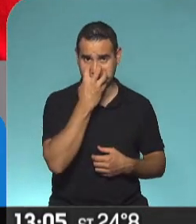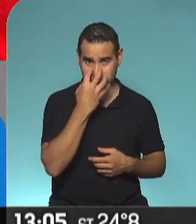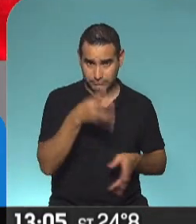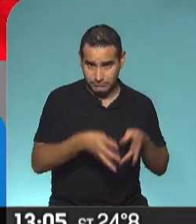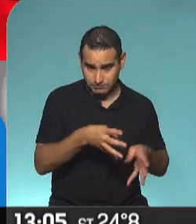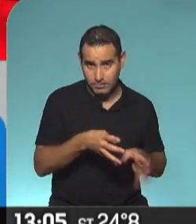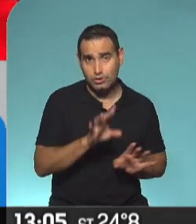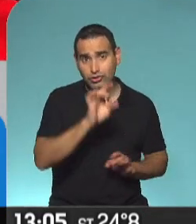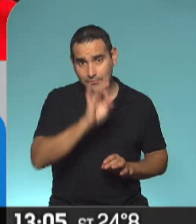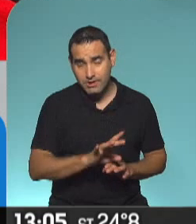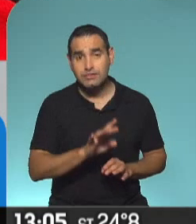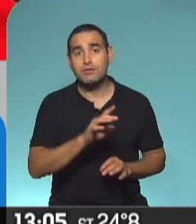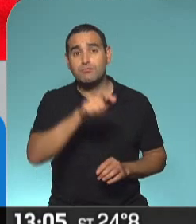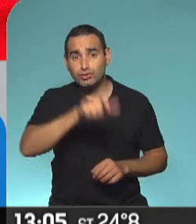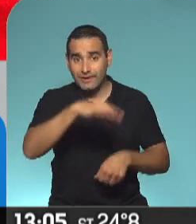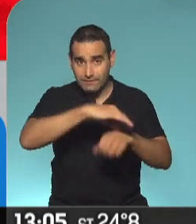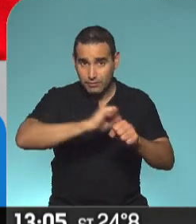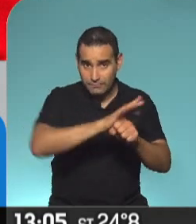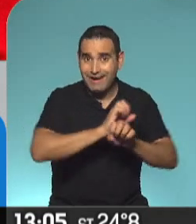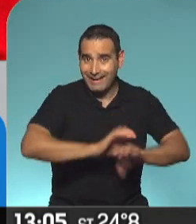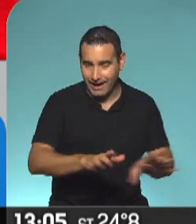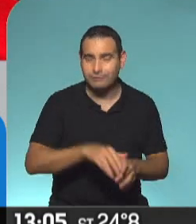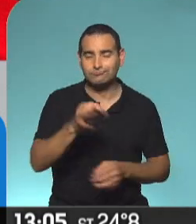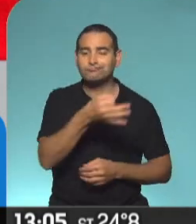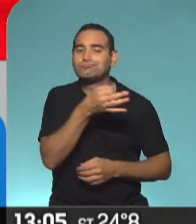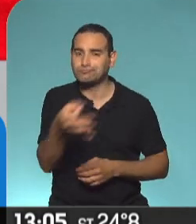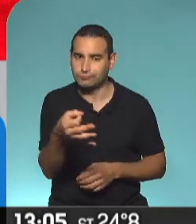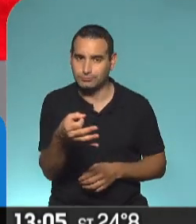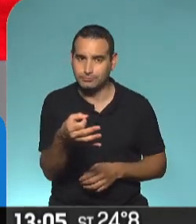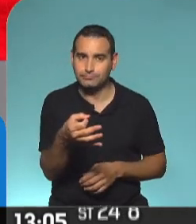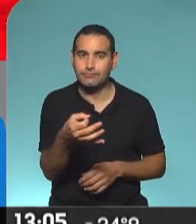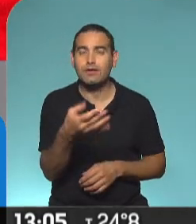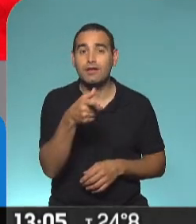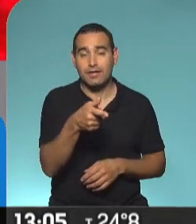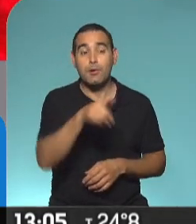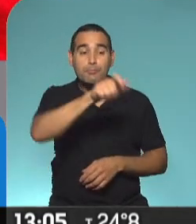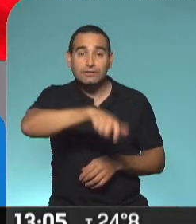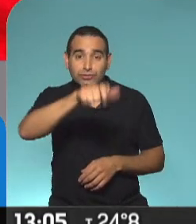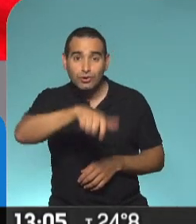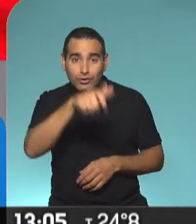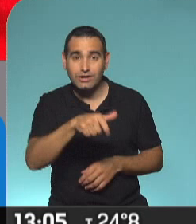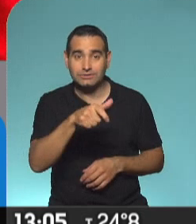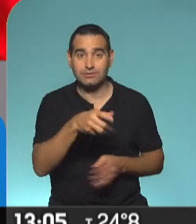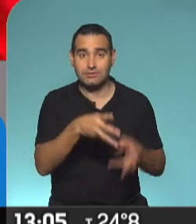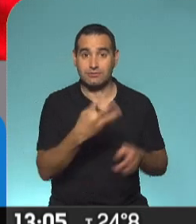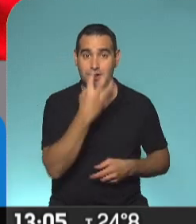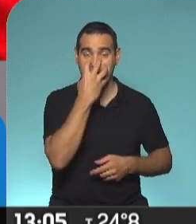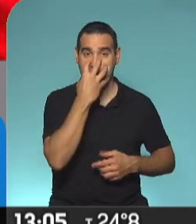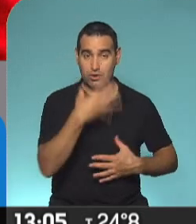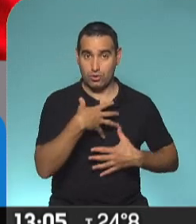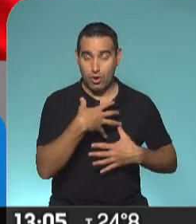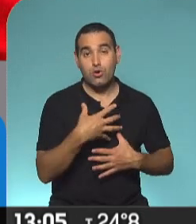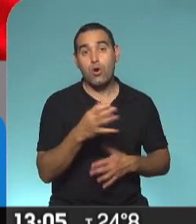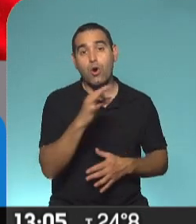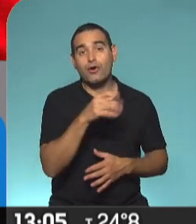aquellos pacientes que padecen COVID, los más graves. Exacto, en realidad hace efecto en los pacientes con respirador o aquellos que han